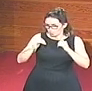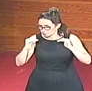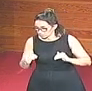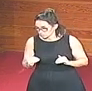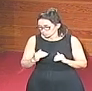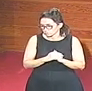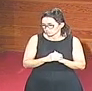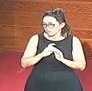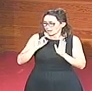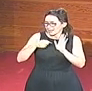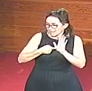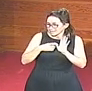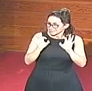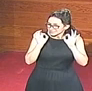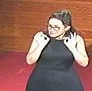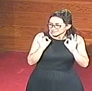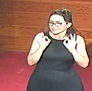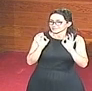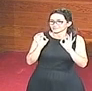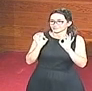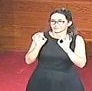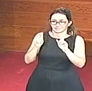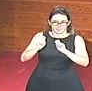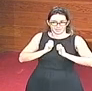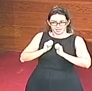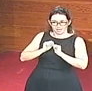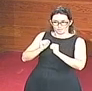existen leyes específicas todavía que nos amparen.